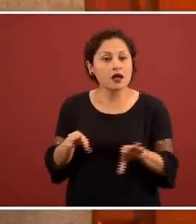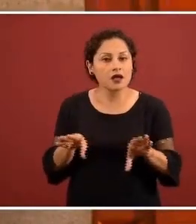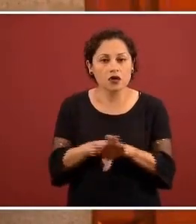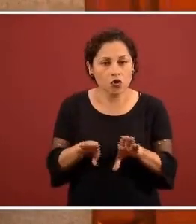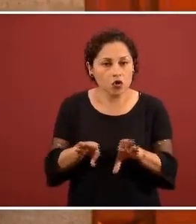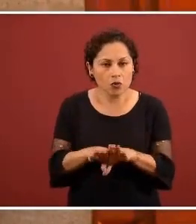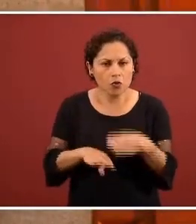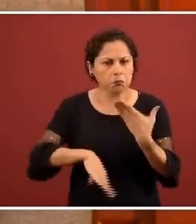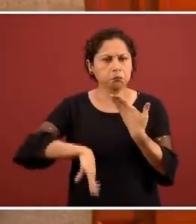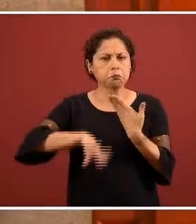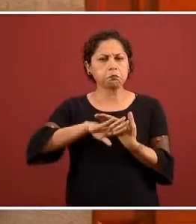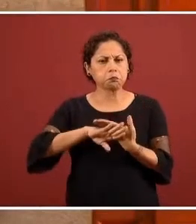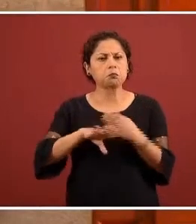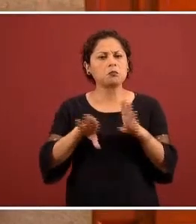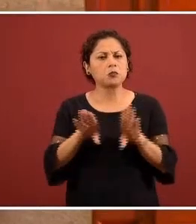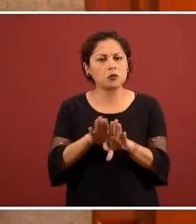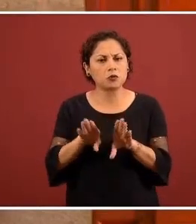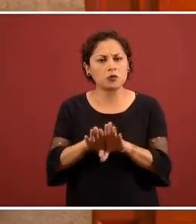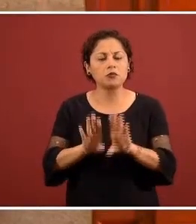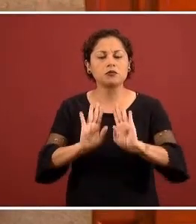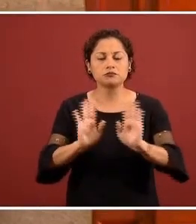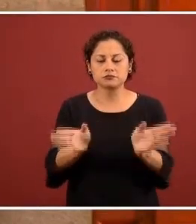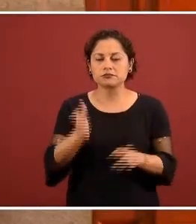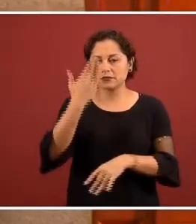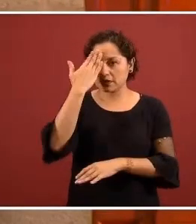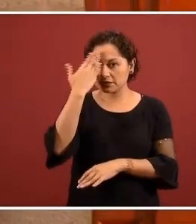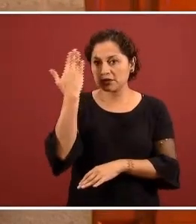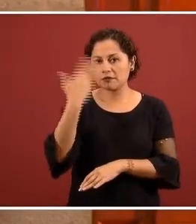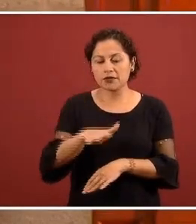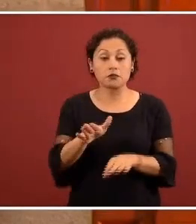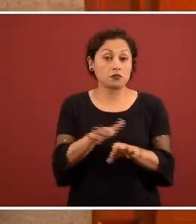medios. Los estados que han sido,